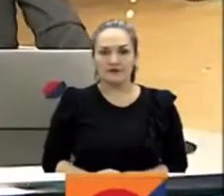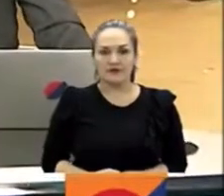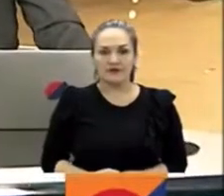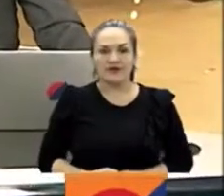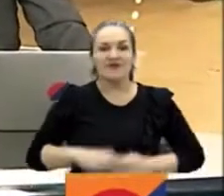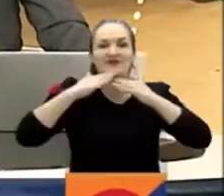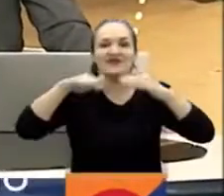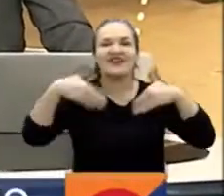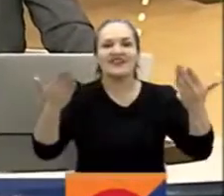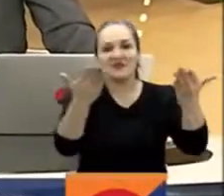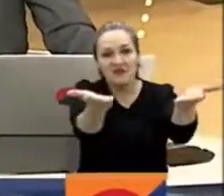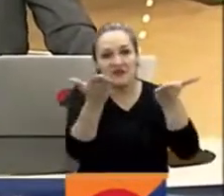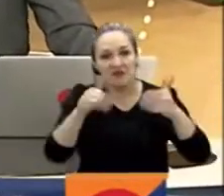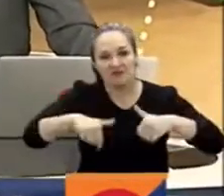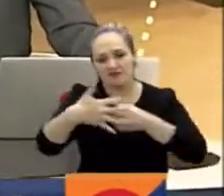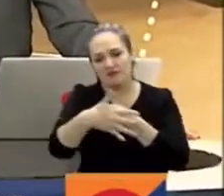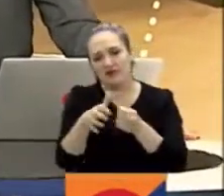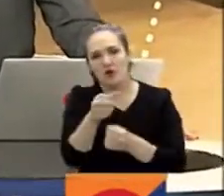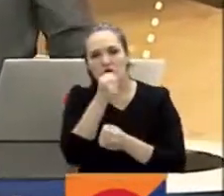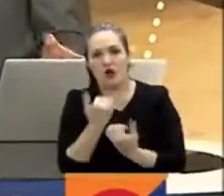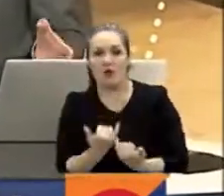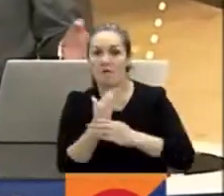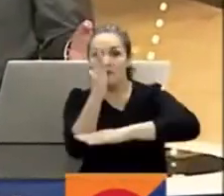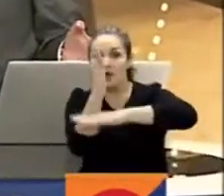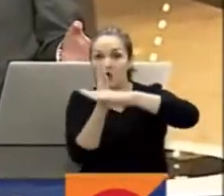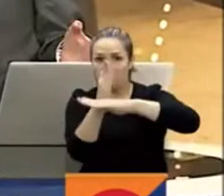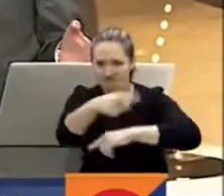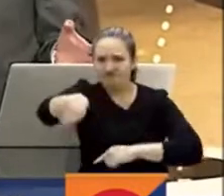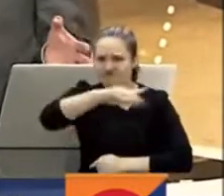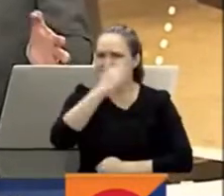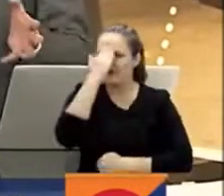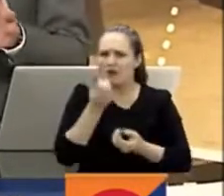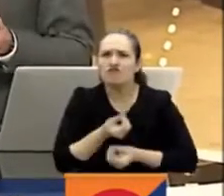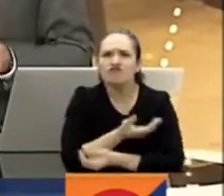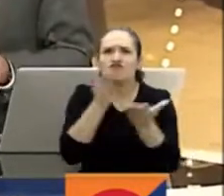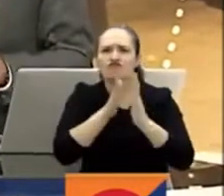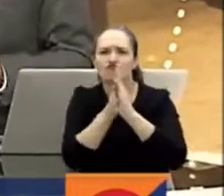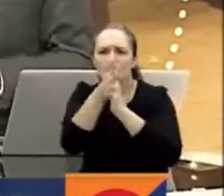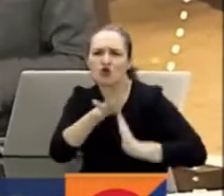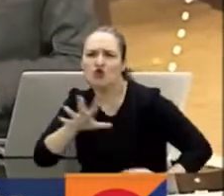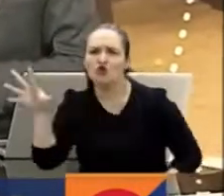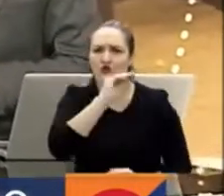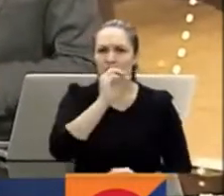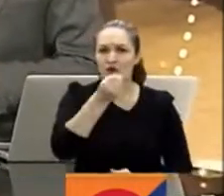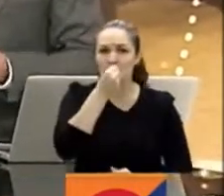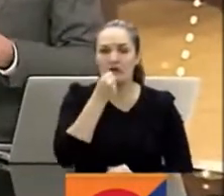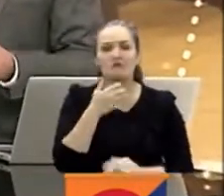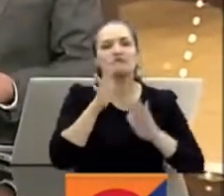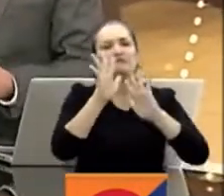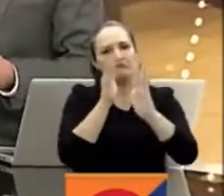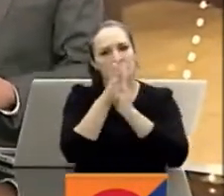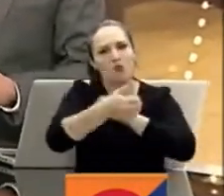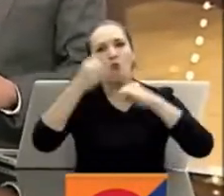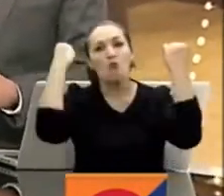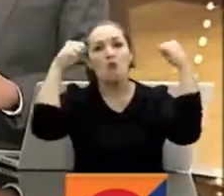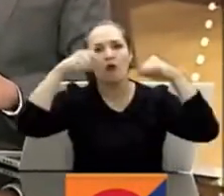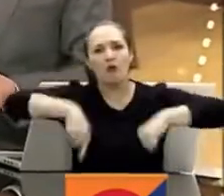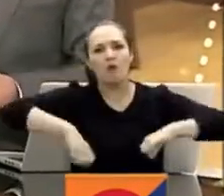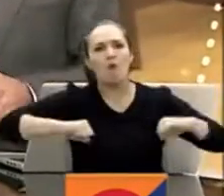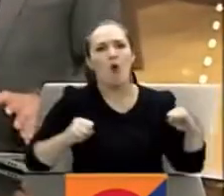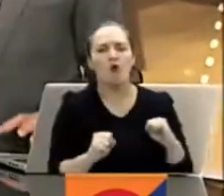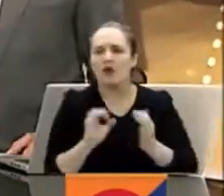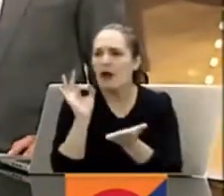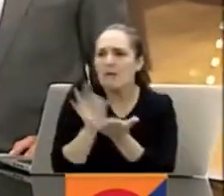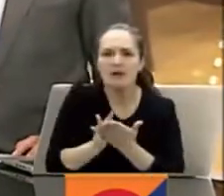¿Qué tal? Bienvenidos a RTVC Noticias del Mediodía. Como ustedes ya saben, somos el noticiero de todos. Y es preocupante el tema de seguridad aquí en la capital del